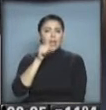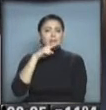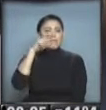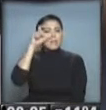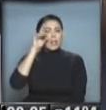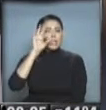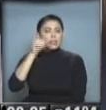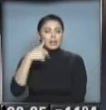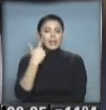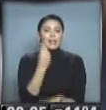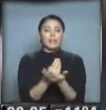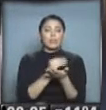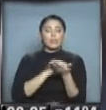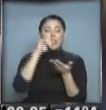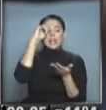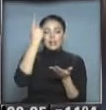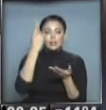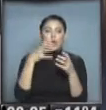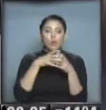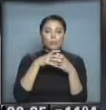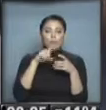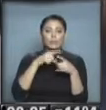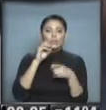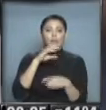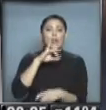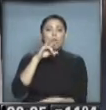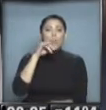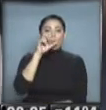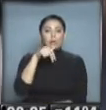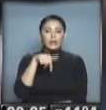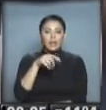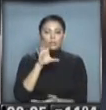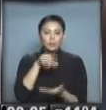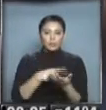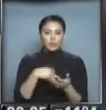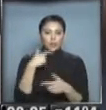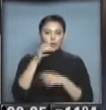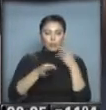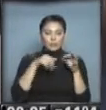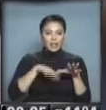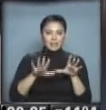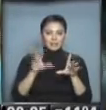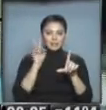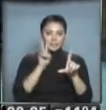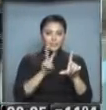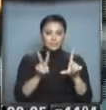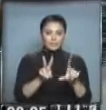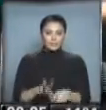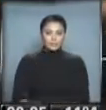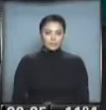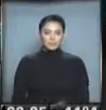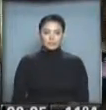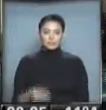Vedra, precandidato a diputado nacional por el Frente UNEN, aquí en la ciudad de Buenos Aires, conversó con Visión 7 y esta es la nota. UNEN le